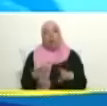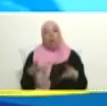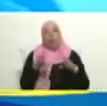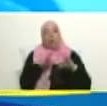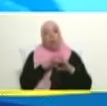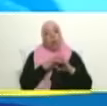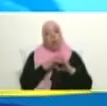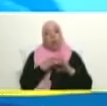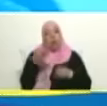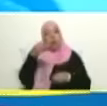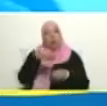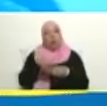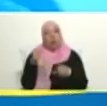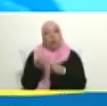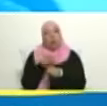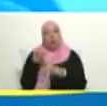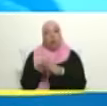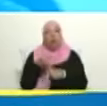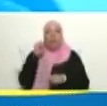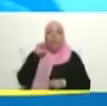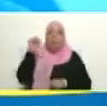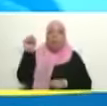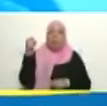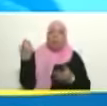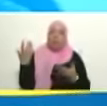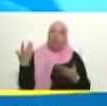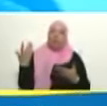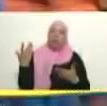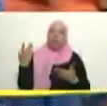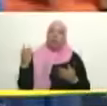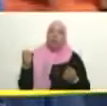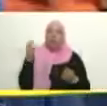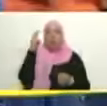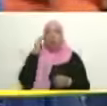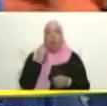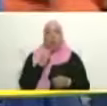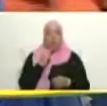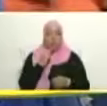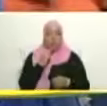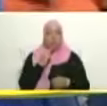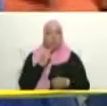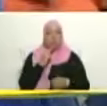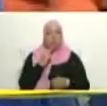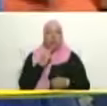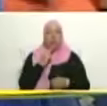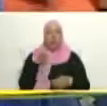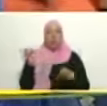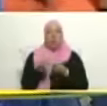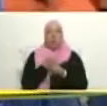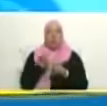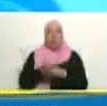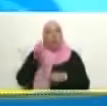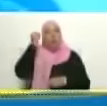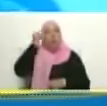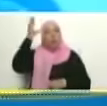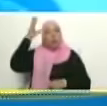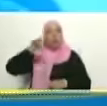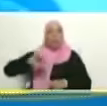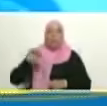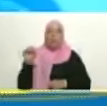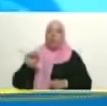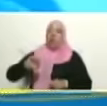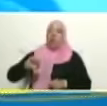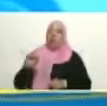corazón hinchado de patriotismo, de bolivarianismo y con un conocimiento policial